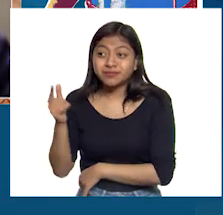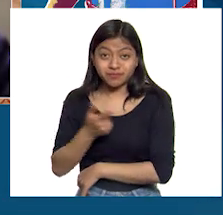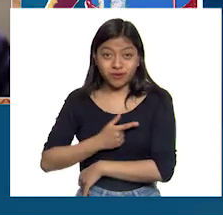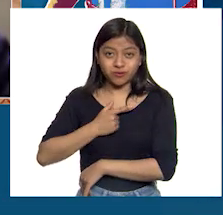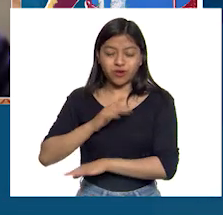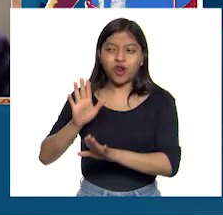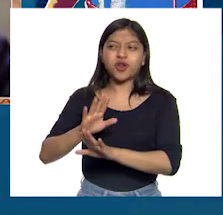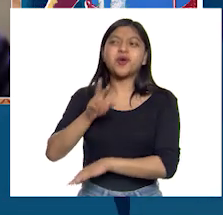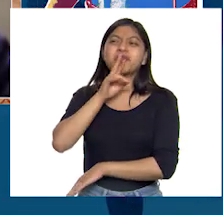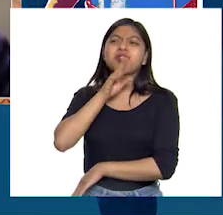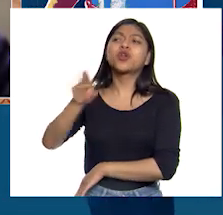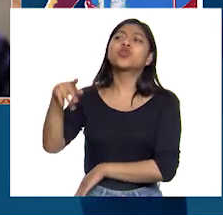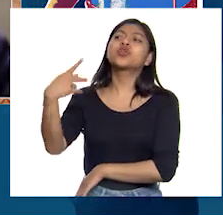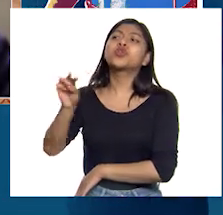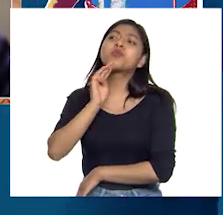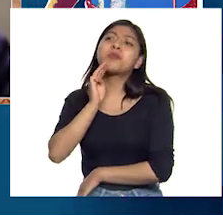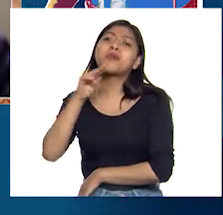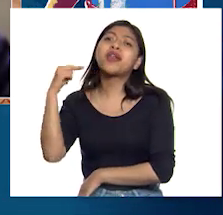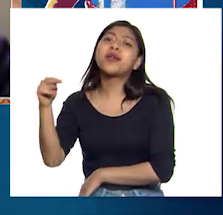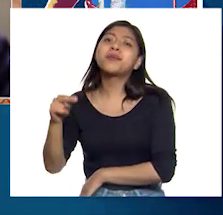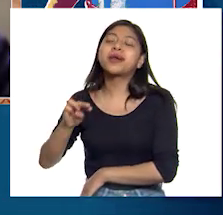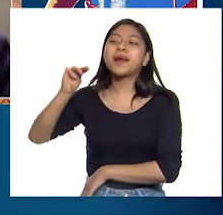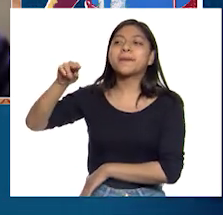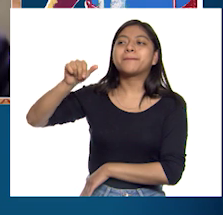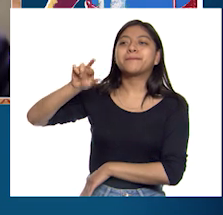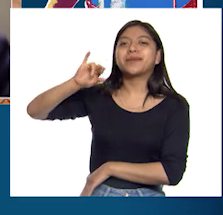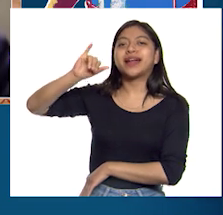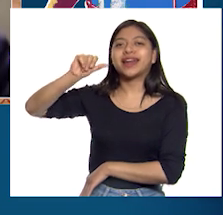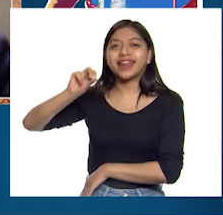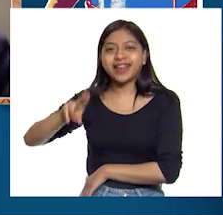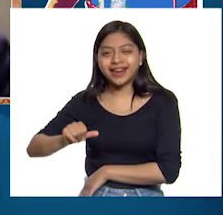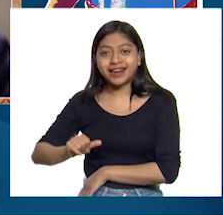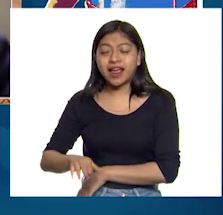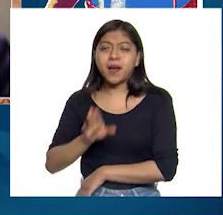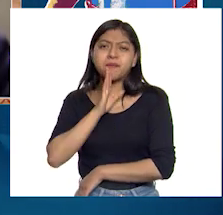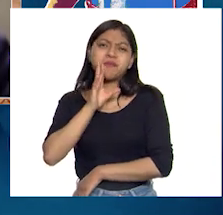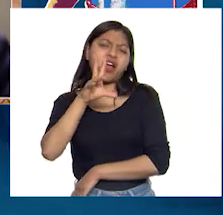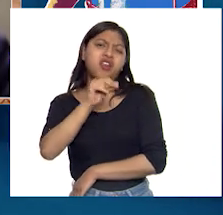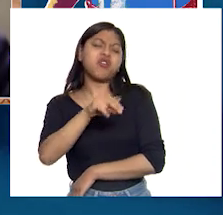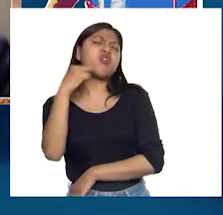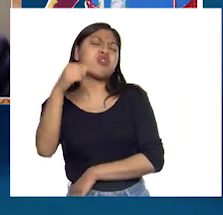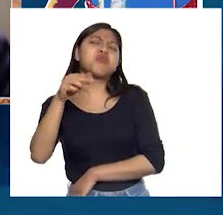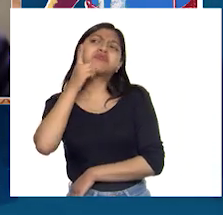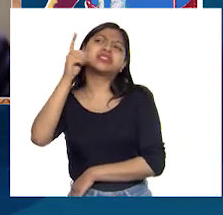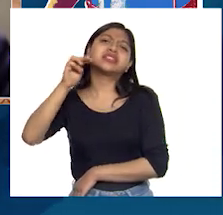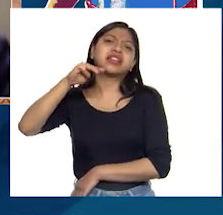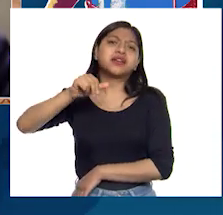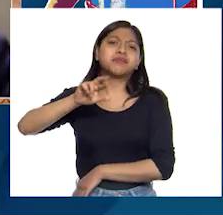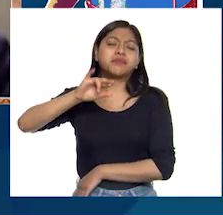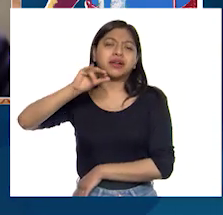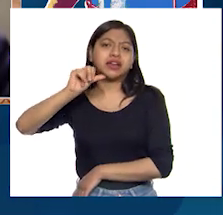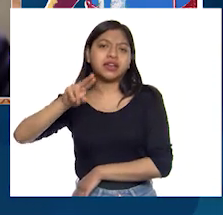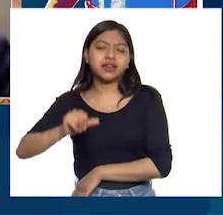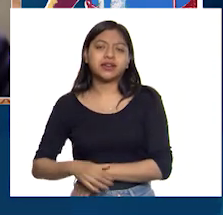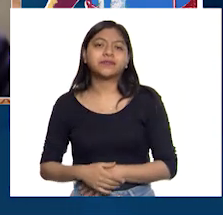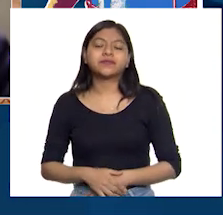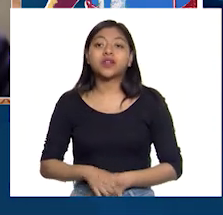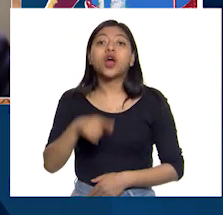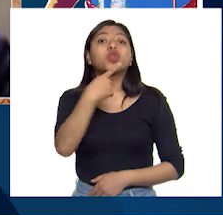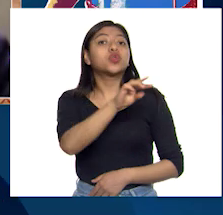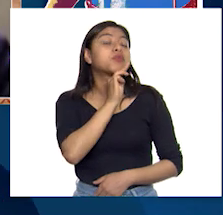que se llamaba tu mamá? Mariana, le digo así, Mariana, no le digo mamá. ¿Y tú? No, pues no, a la mía le hablo de